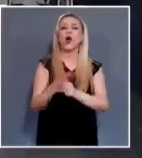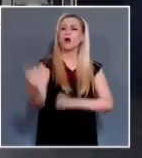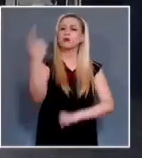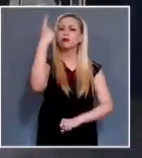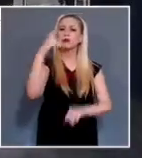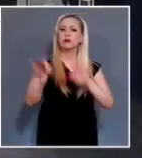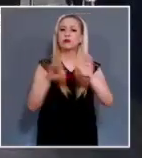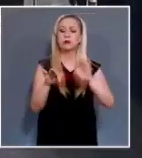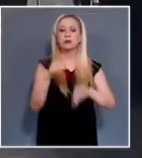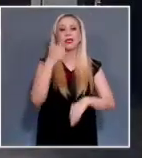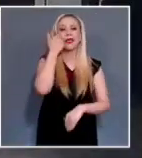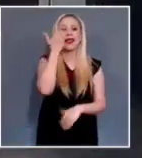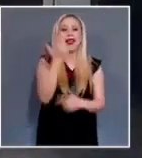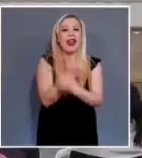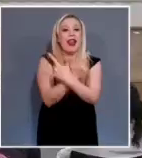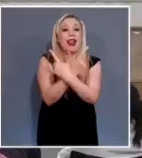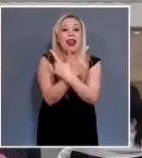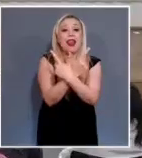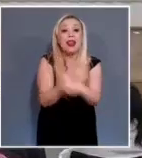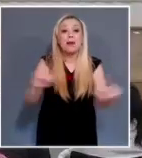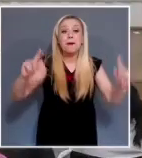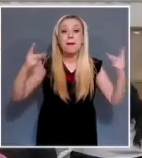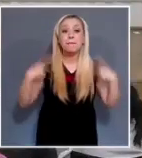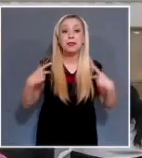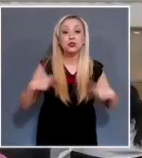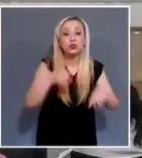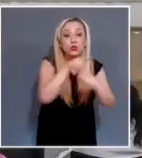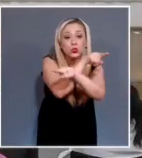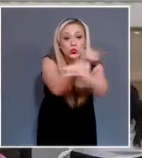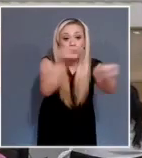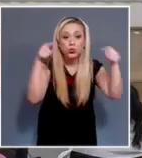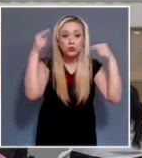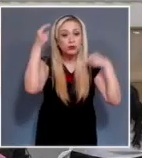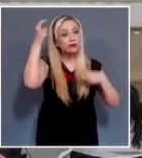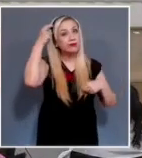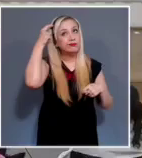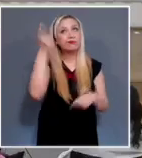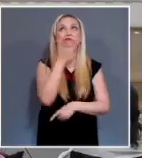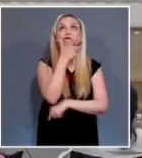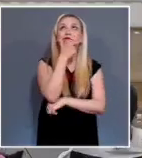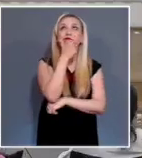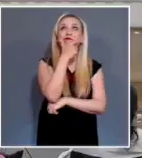libres y equitativas. Las autoridades electorales son fundamentales para